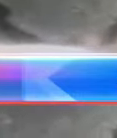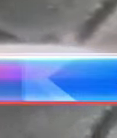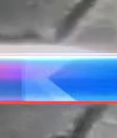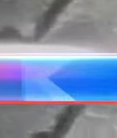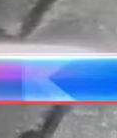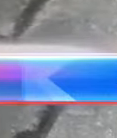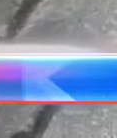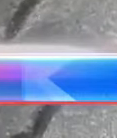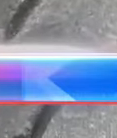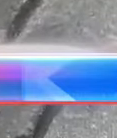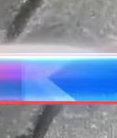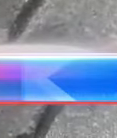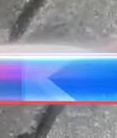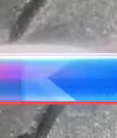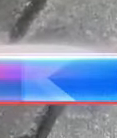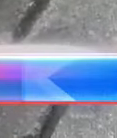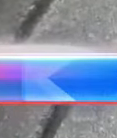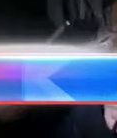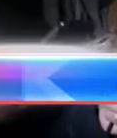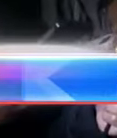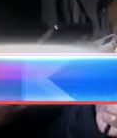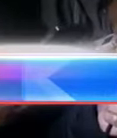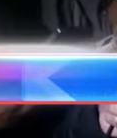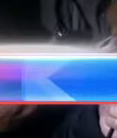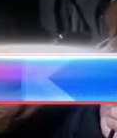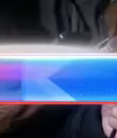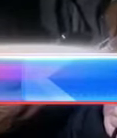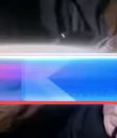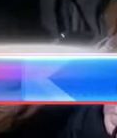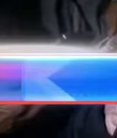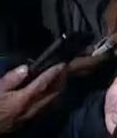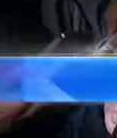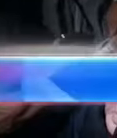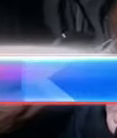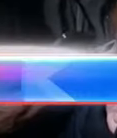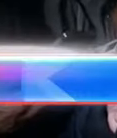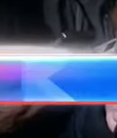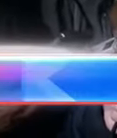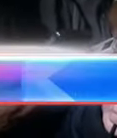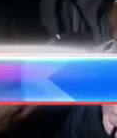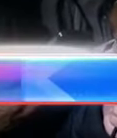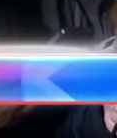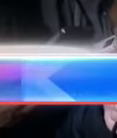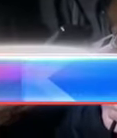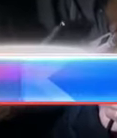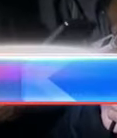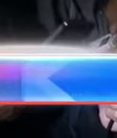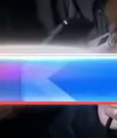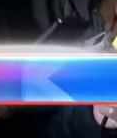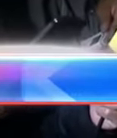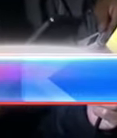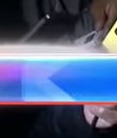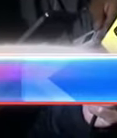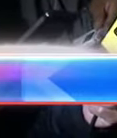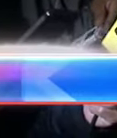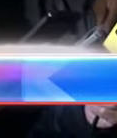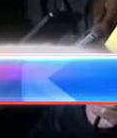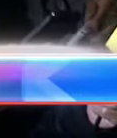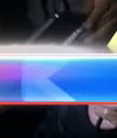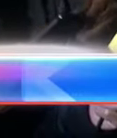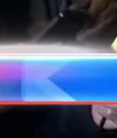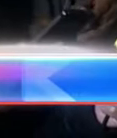vida. El hombre cumplió con sus amenazas. Le comenzó a amenazar de muerte y le dijo que el último mensaje que ella recibió y